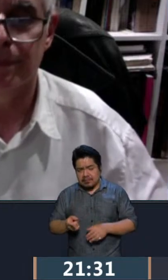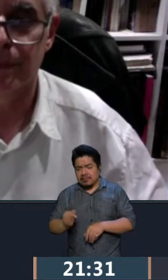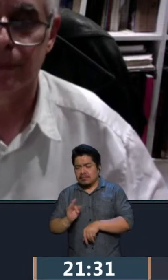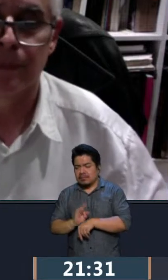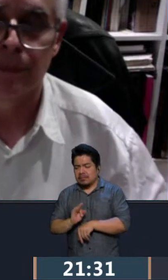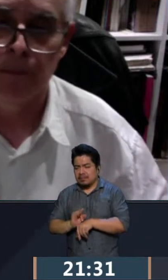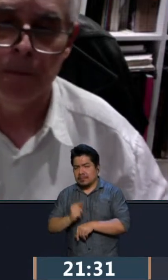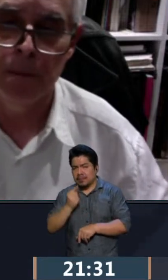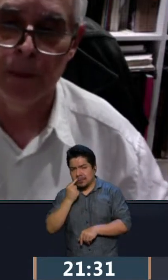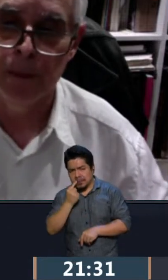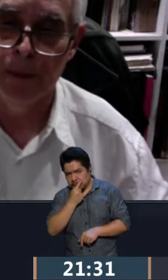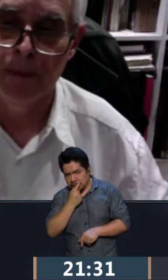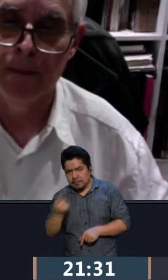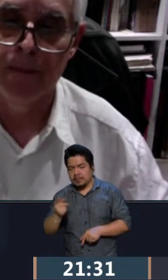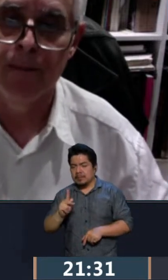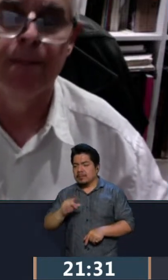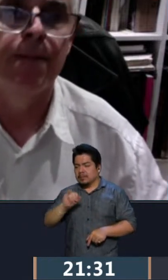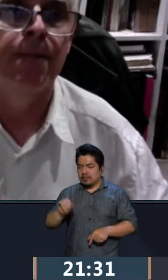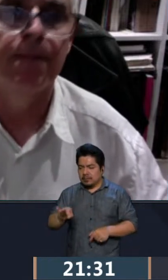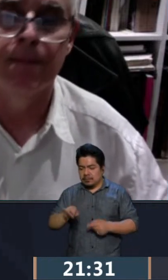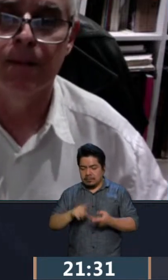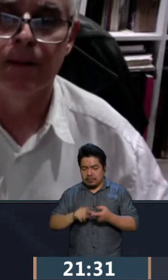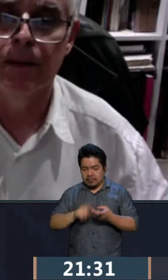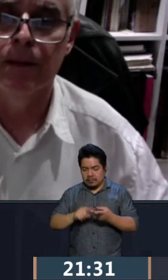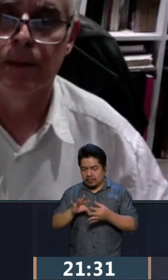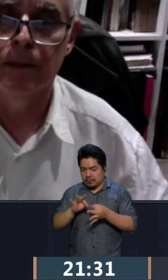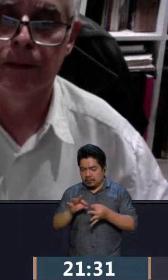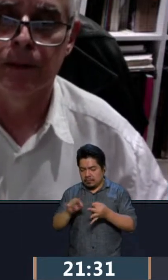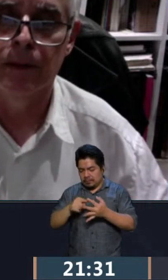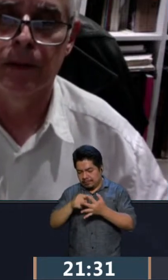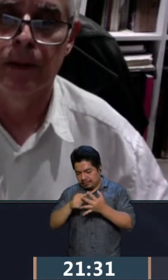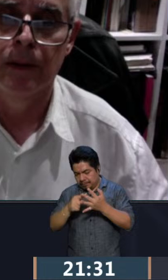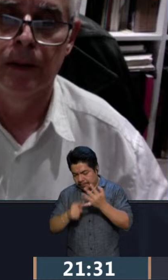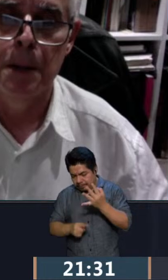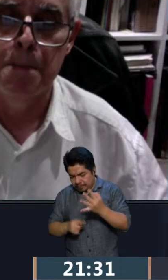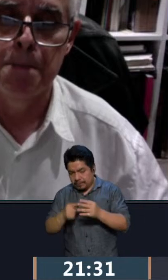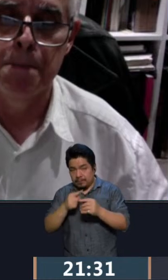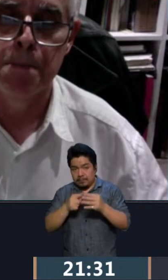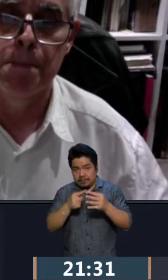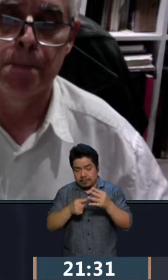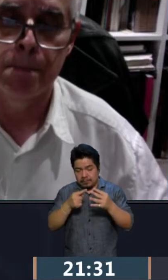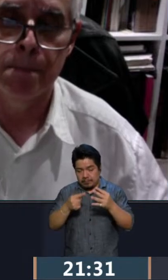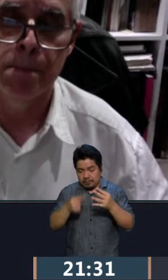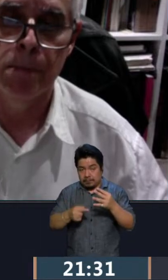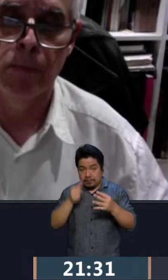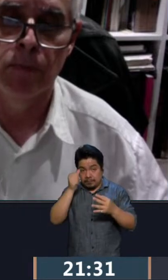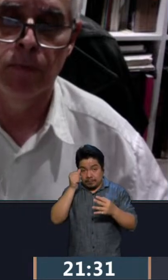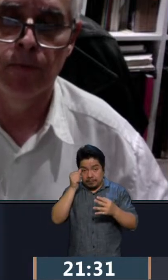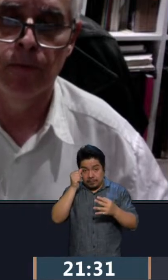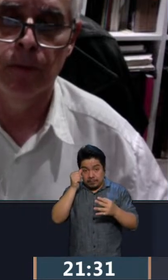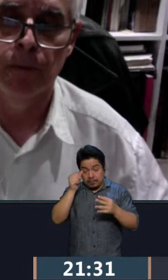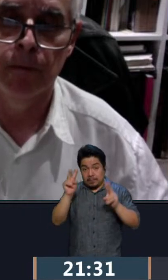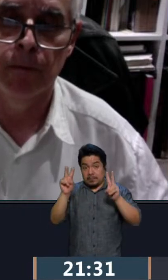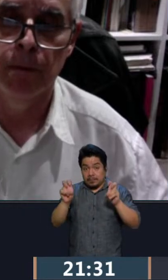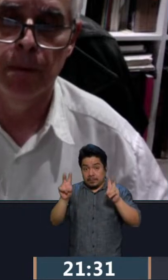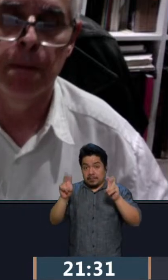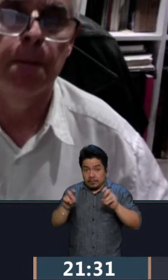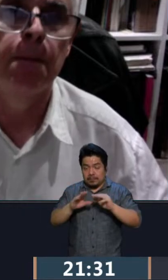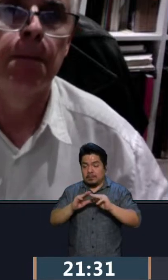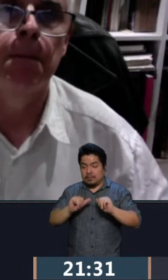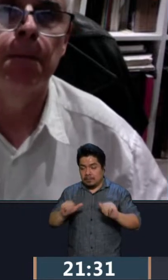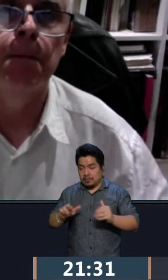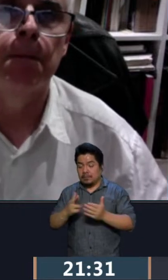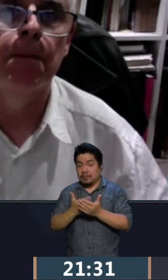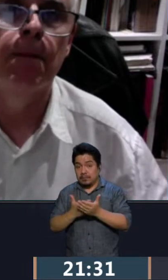de la democracia, del poder judicial, de la transparencia y todas estas causas que se han enarbolado en torno a la llamada Marea Rosa,